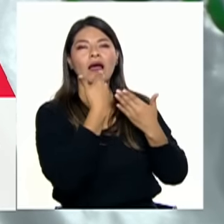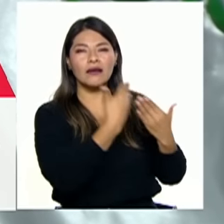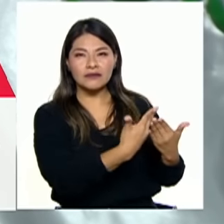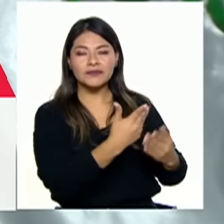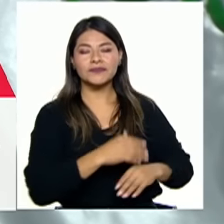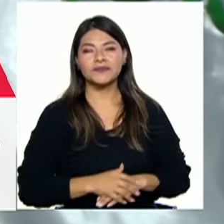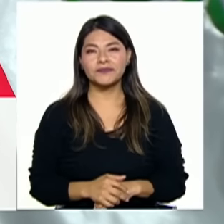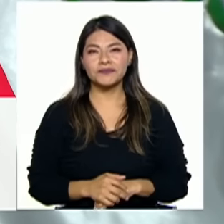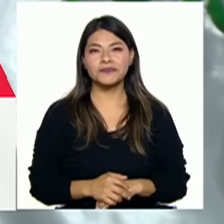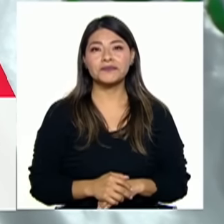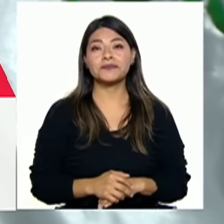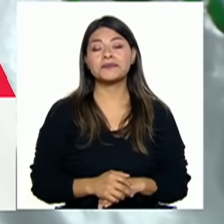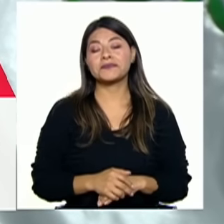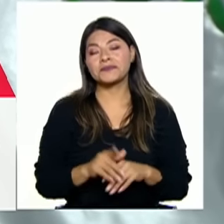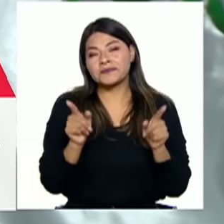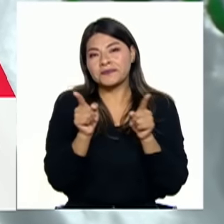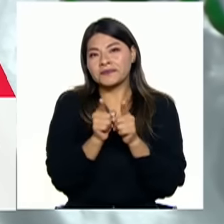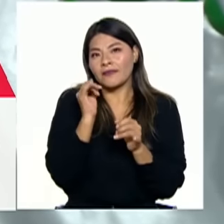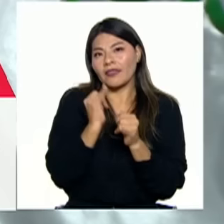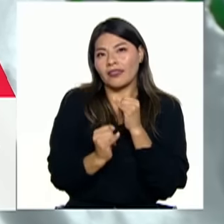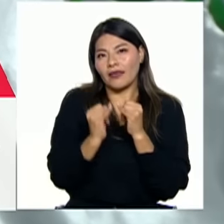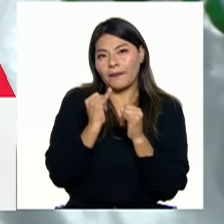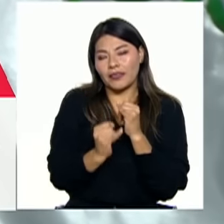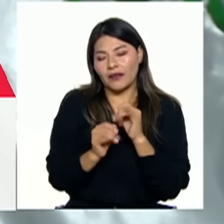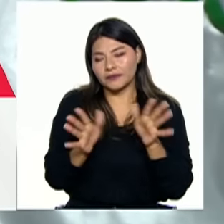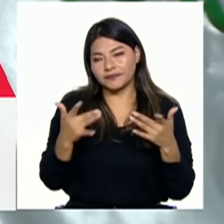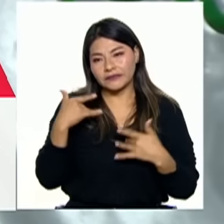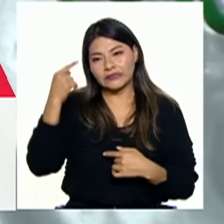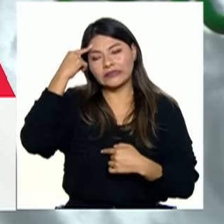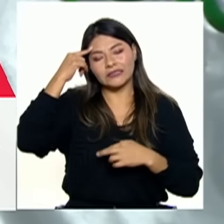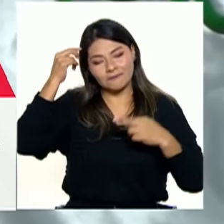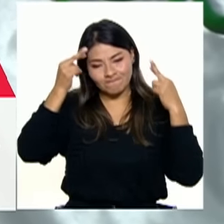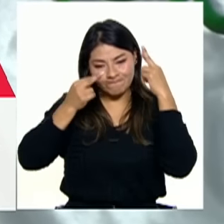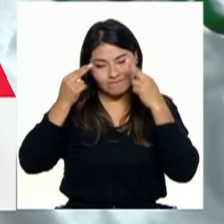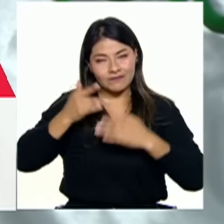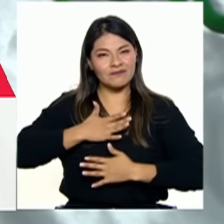Quiero terminar mi discurso con una reflexión que espero que se haga realidad.